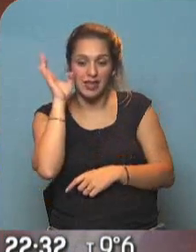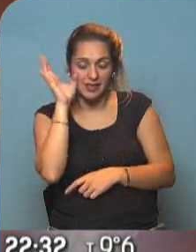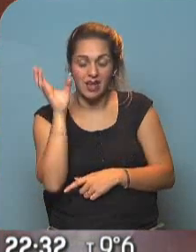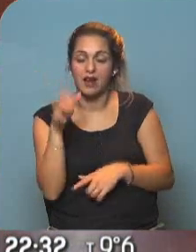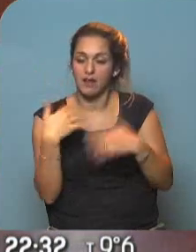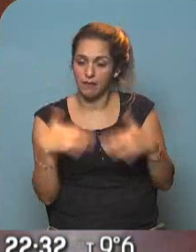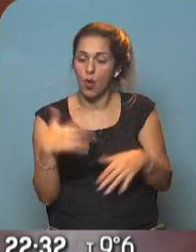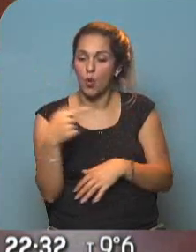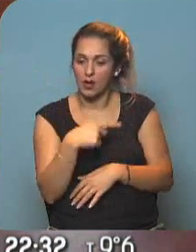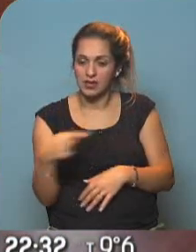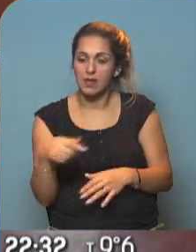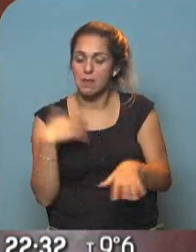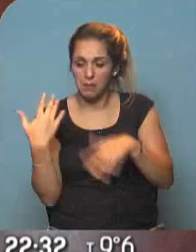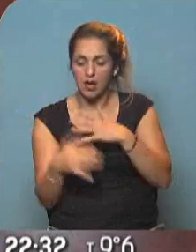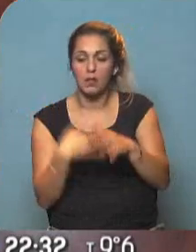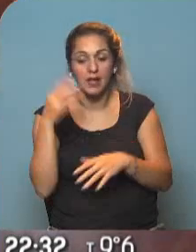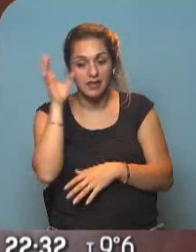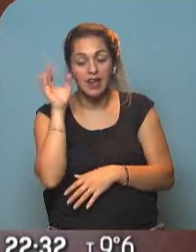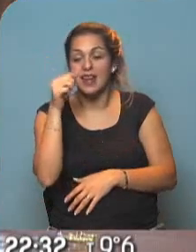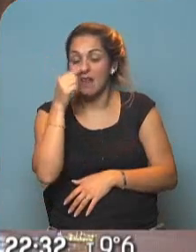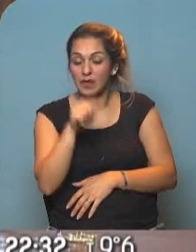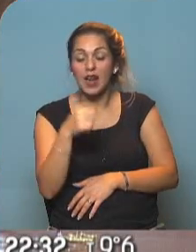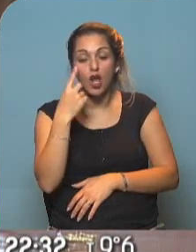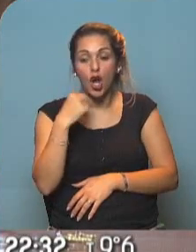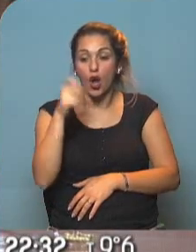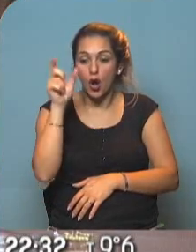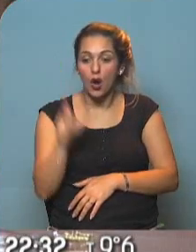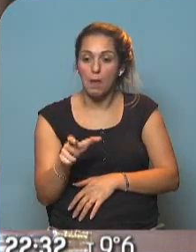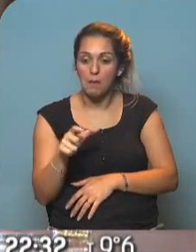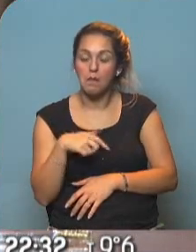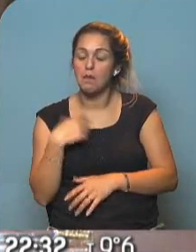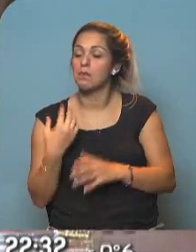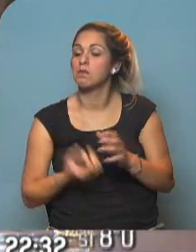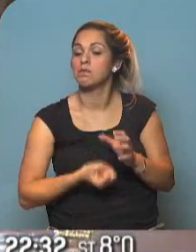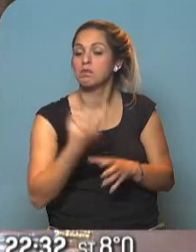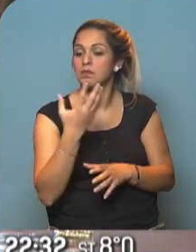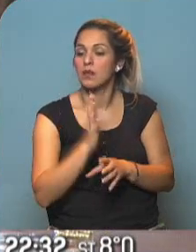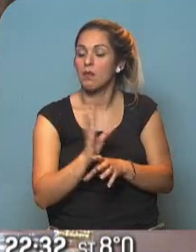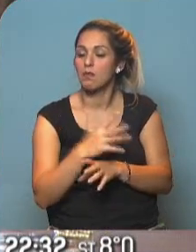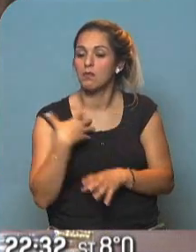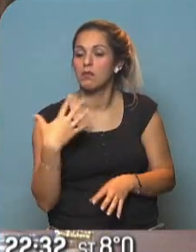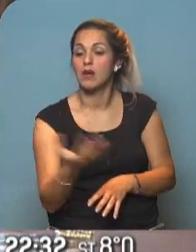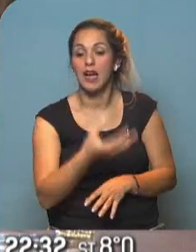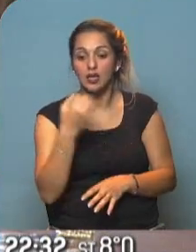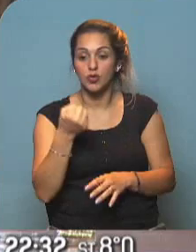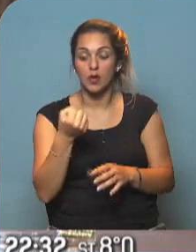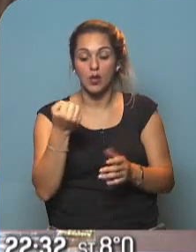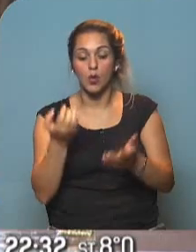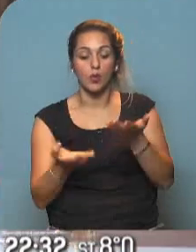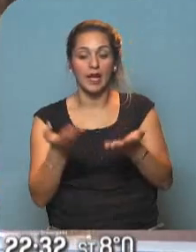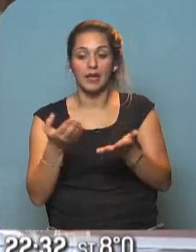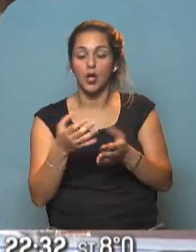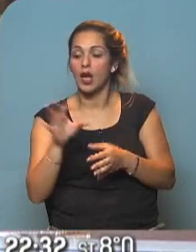una semana muy complicada. Sí. Finalmente este hombre sale en realidad al rescate y logra un equilibrio eligiendo,